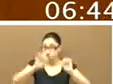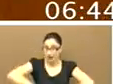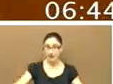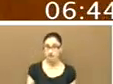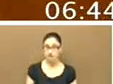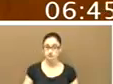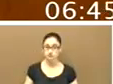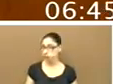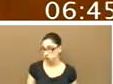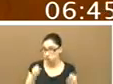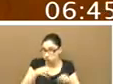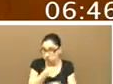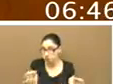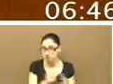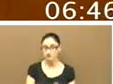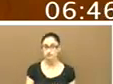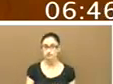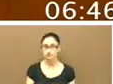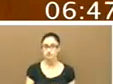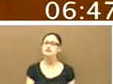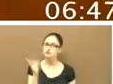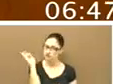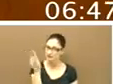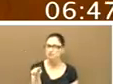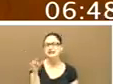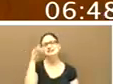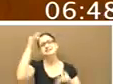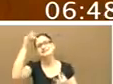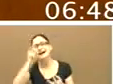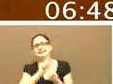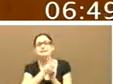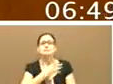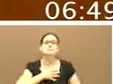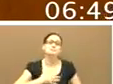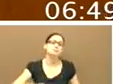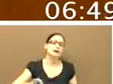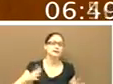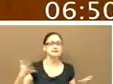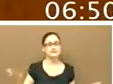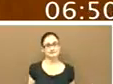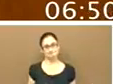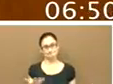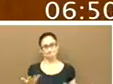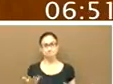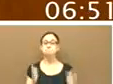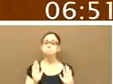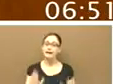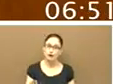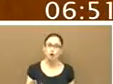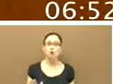Vale. Nada que alegar. También se presta alguna matización, algún análisis entre líneas, pero, efectivamente,